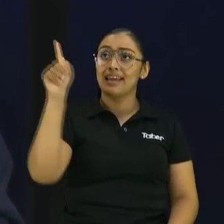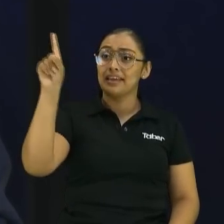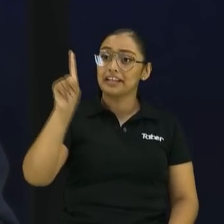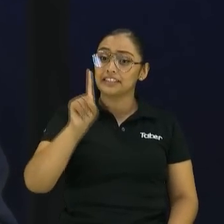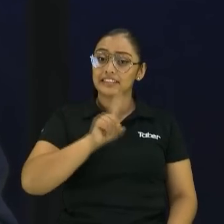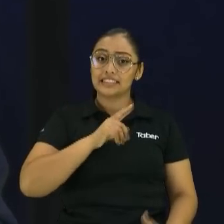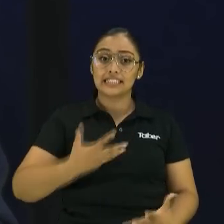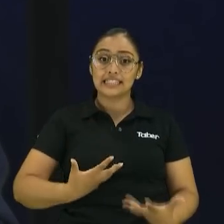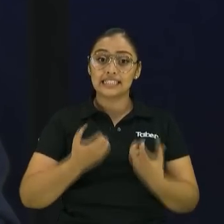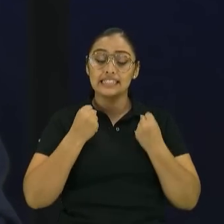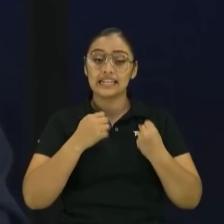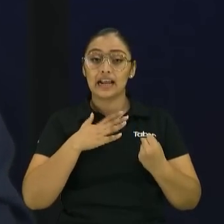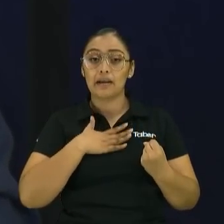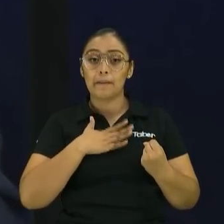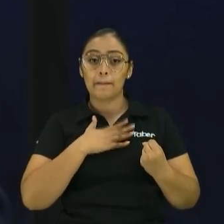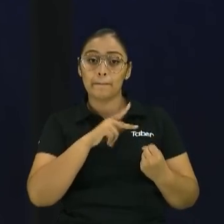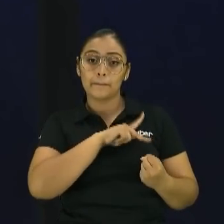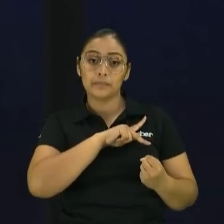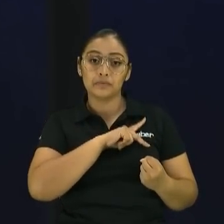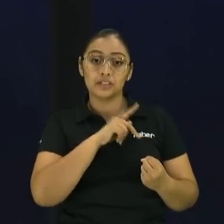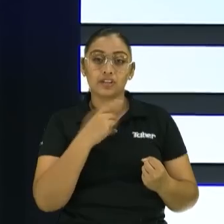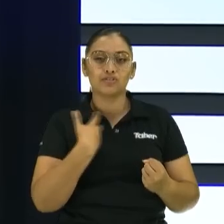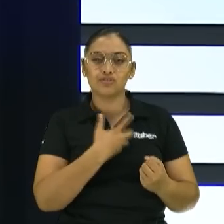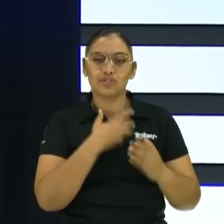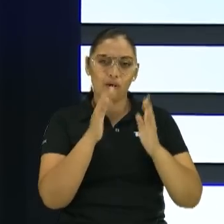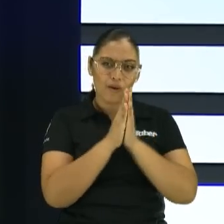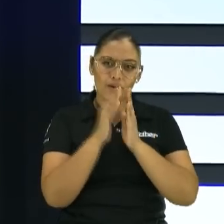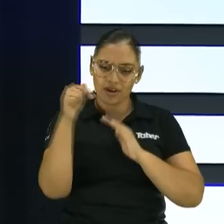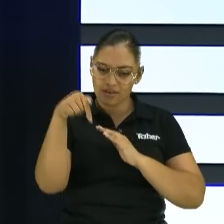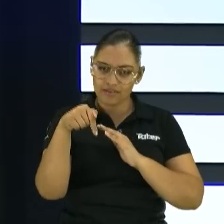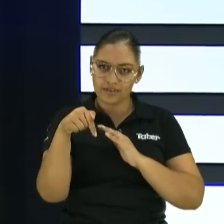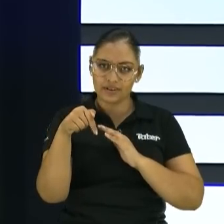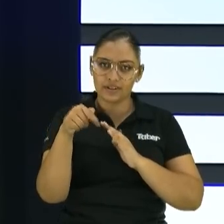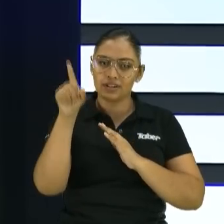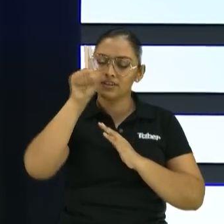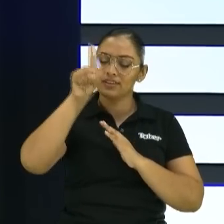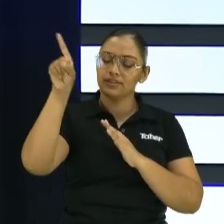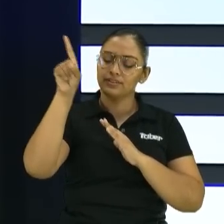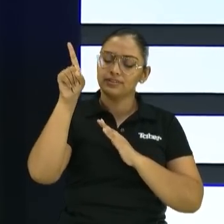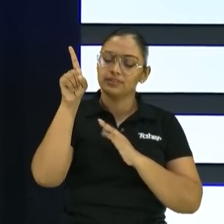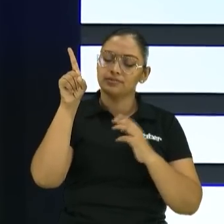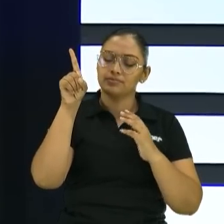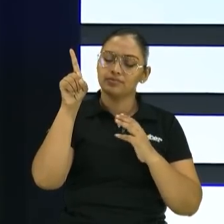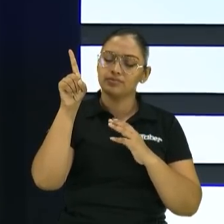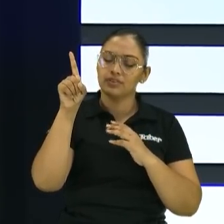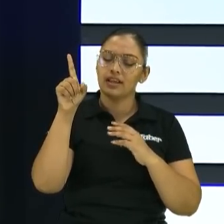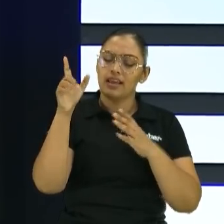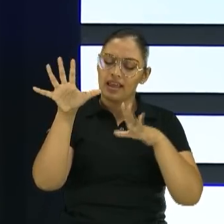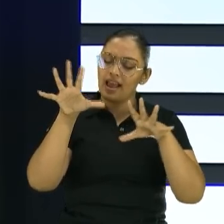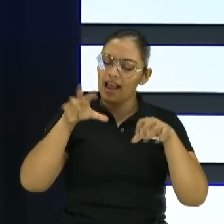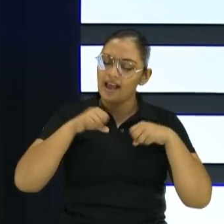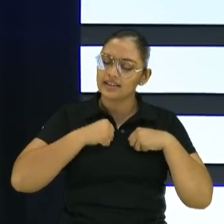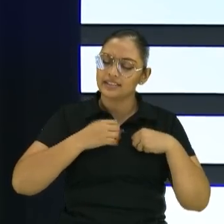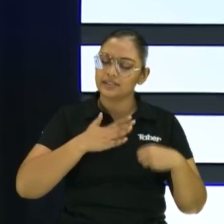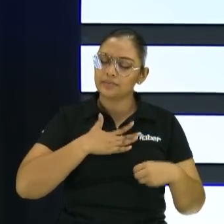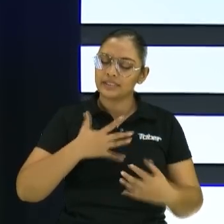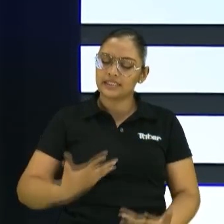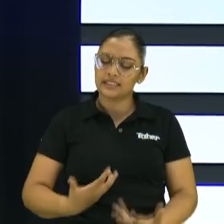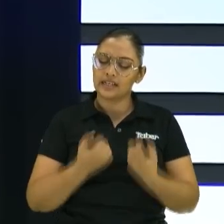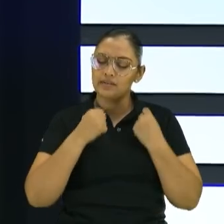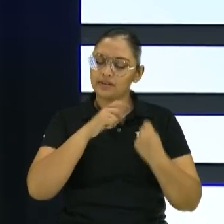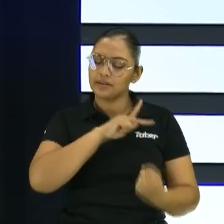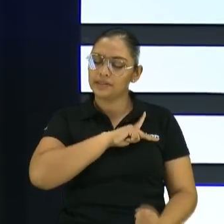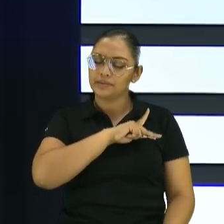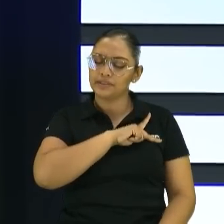usted está por qué no oramos juntos diga conmigo Señor Jesús yo te recibo hoy como mi único y suficiente salvador